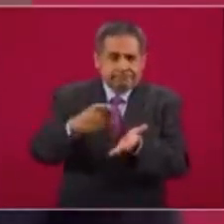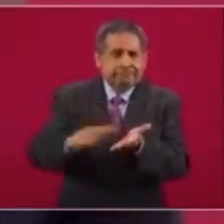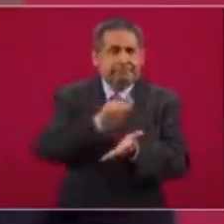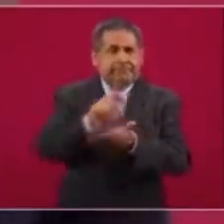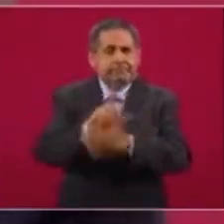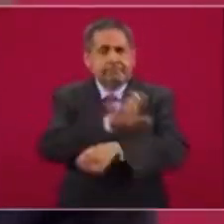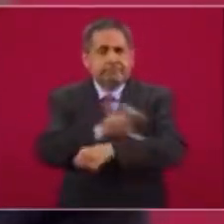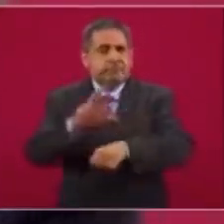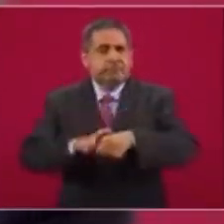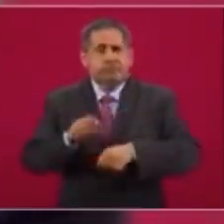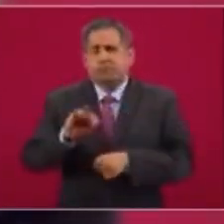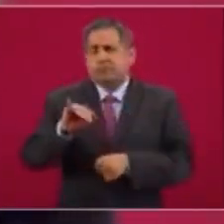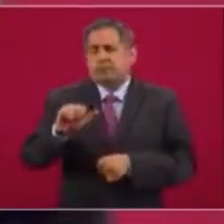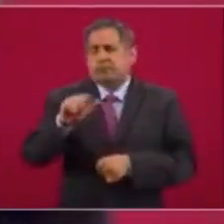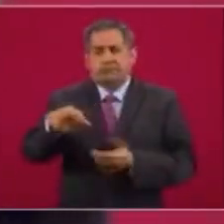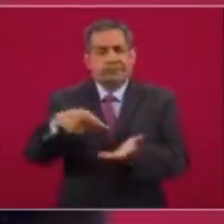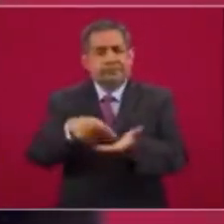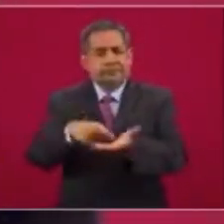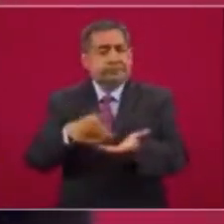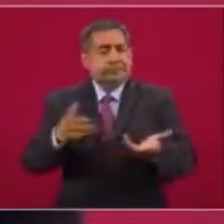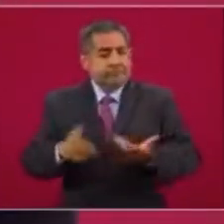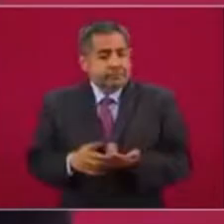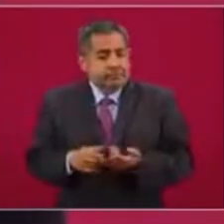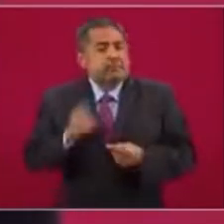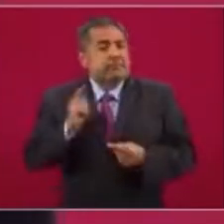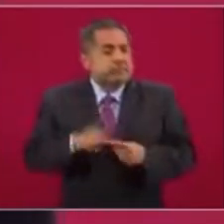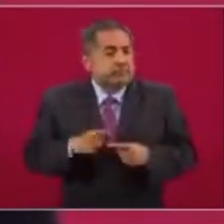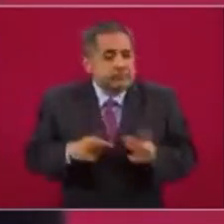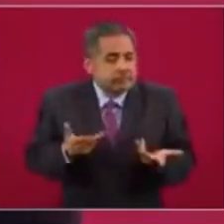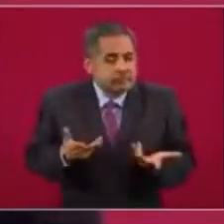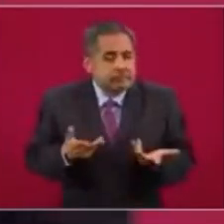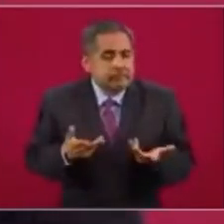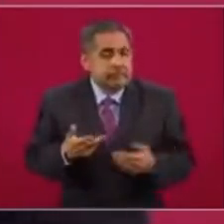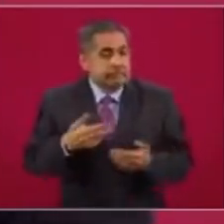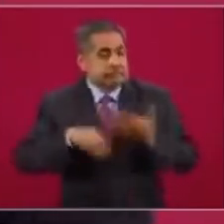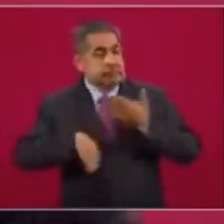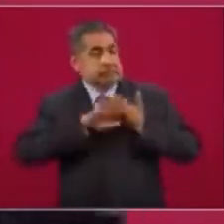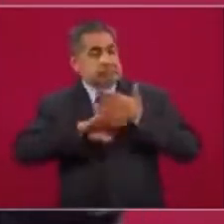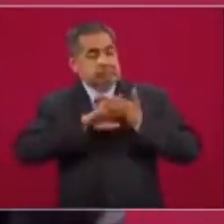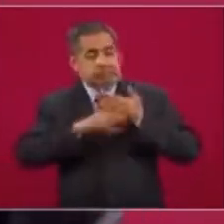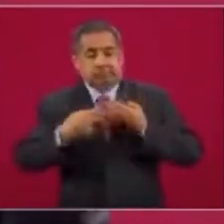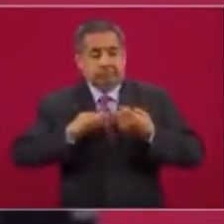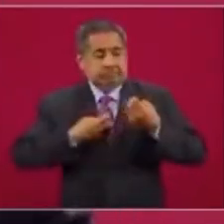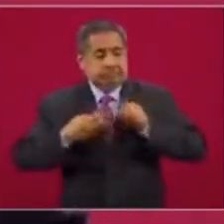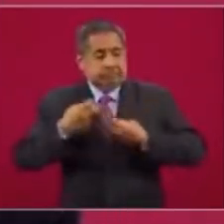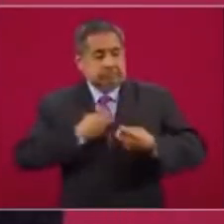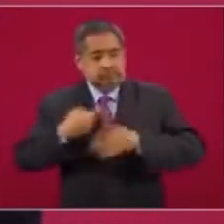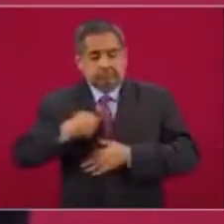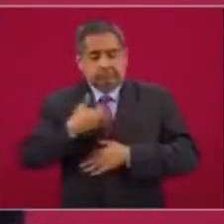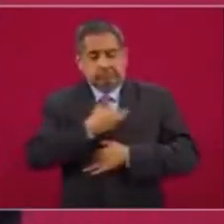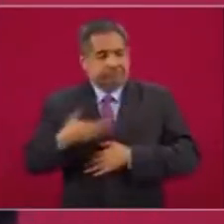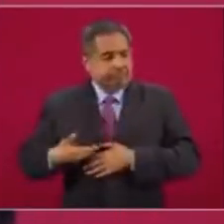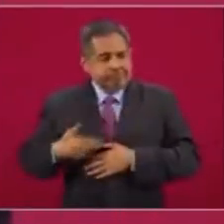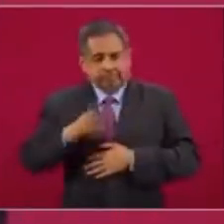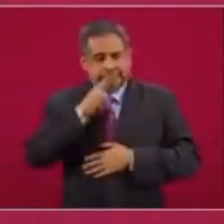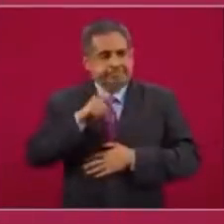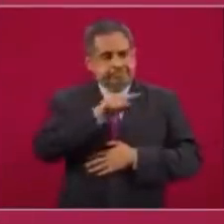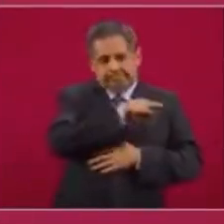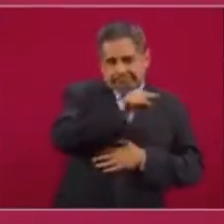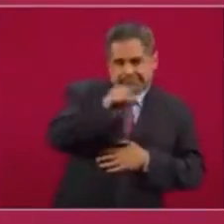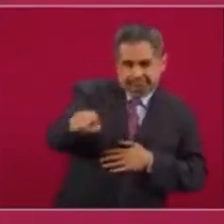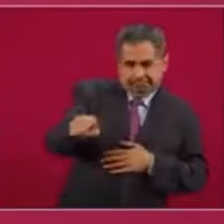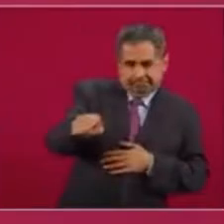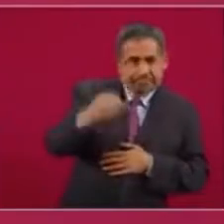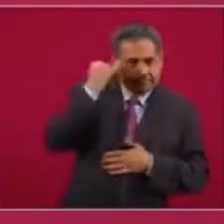Coordinación Fiscal. Lo que procede, en vez de culpar al presidente, es presentar